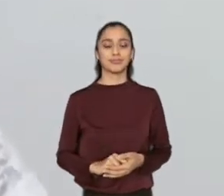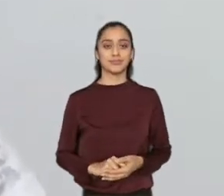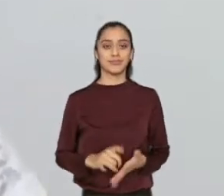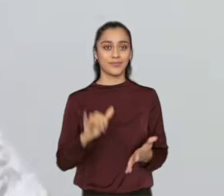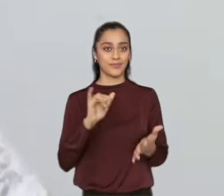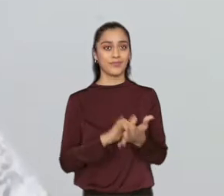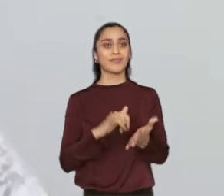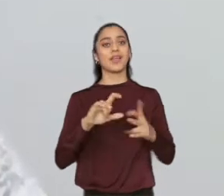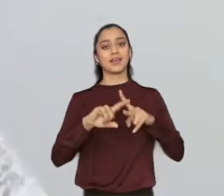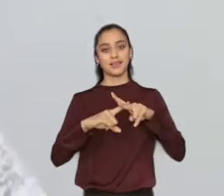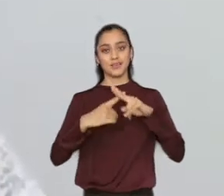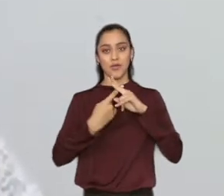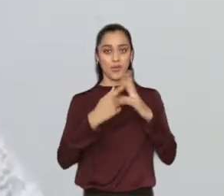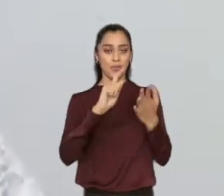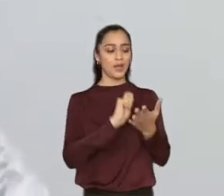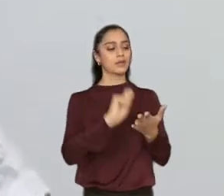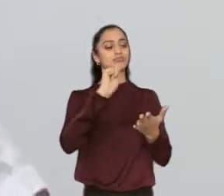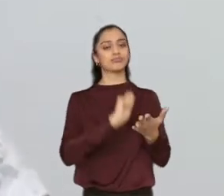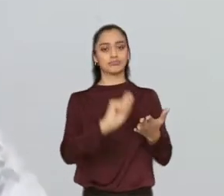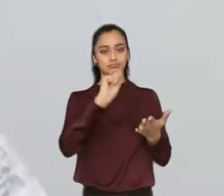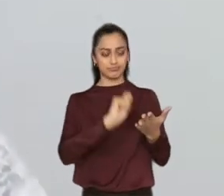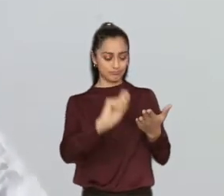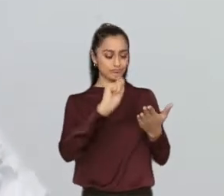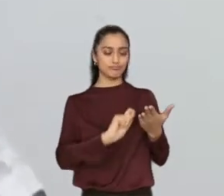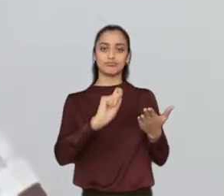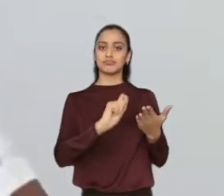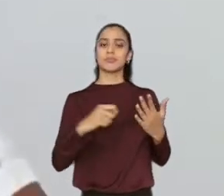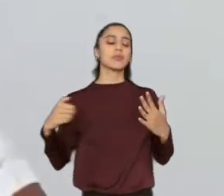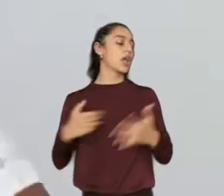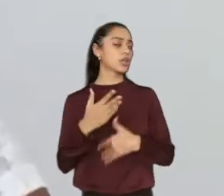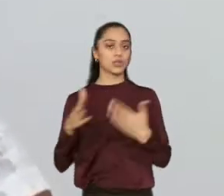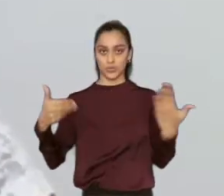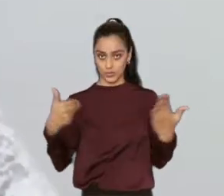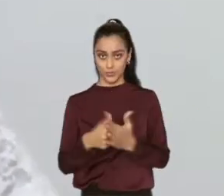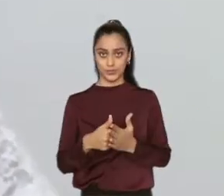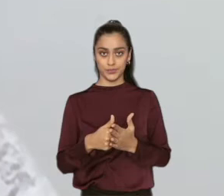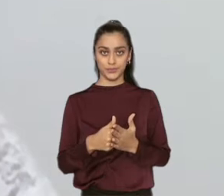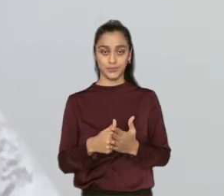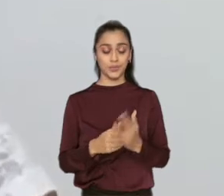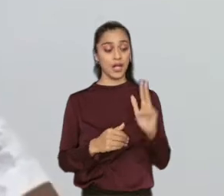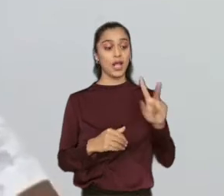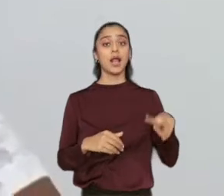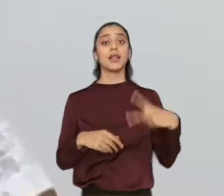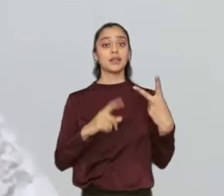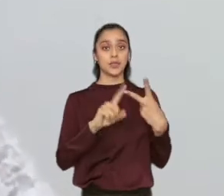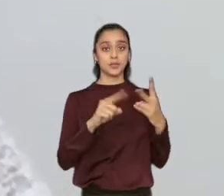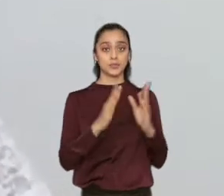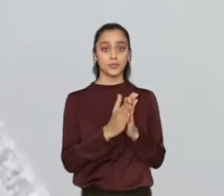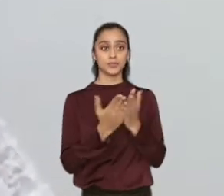así comencé escribiendo de todo. El segundo